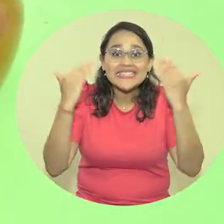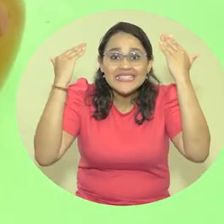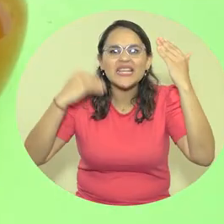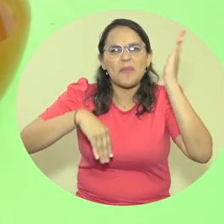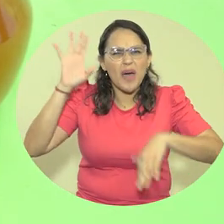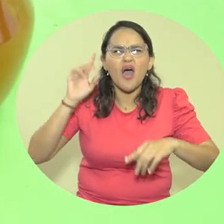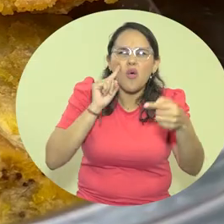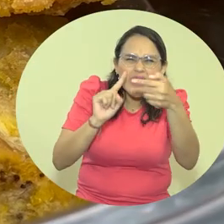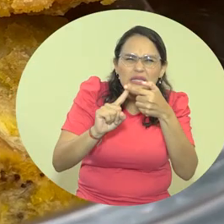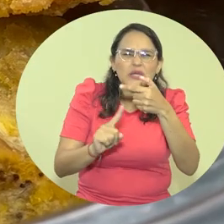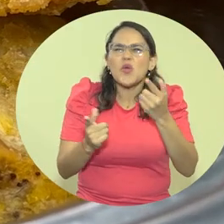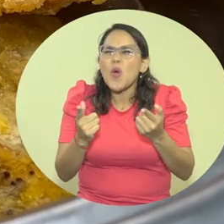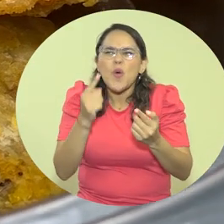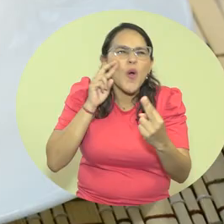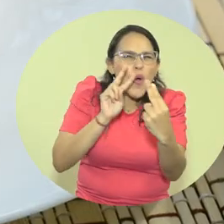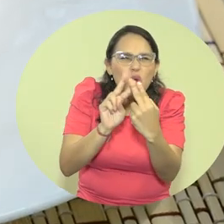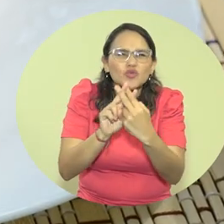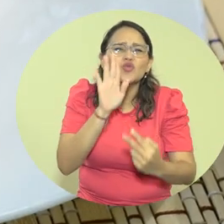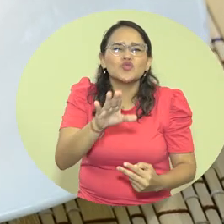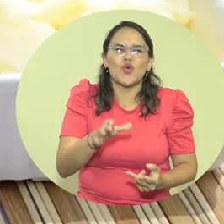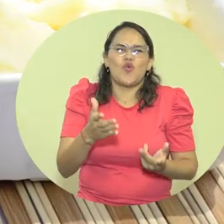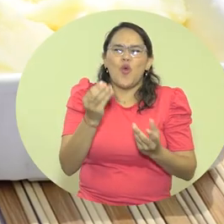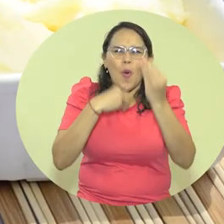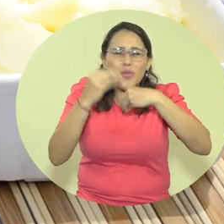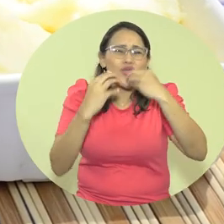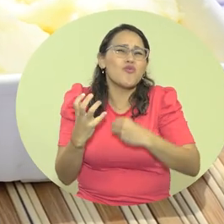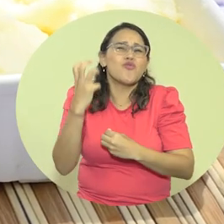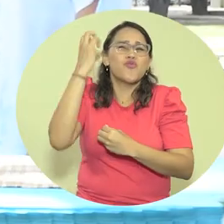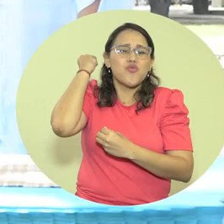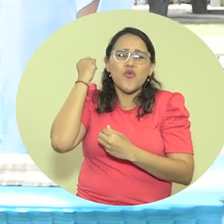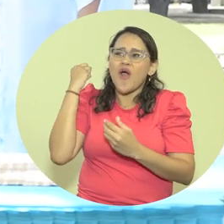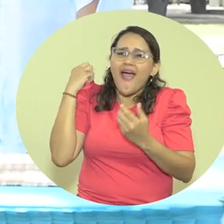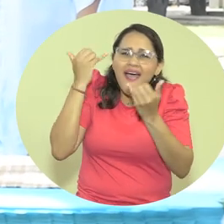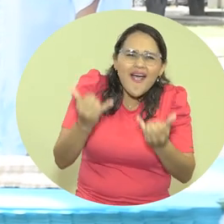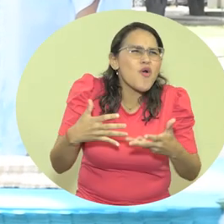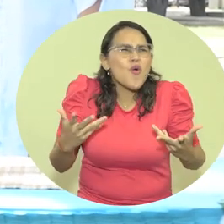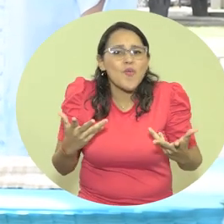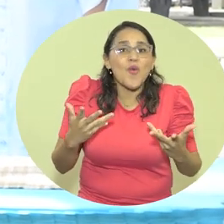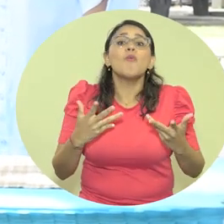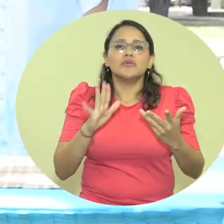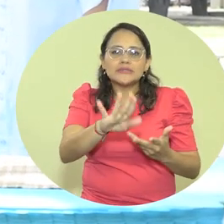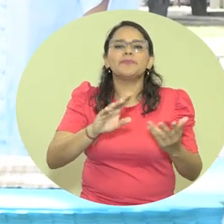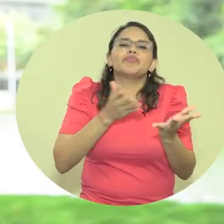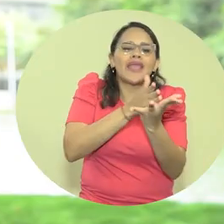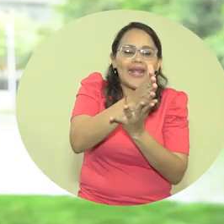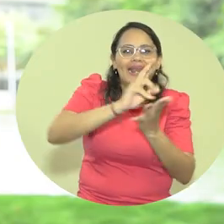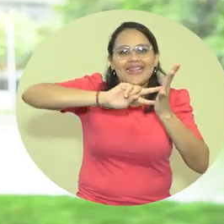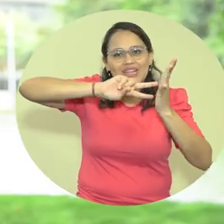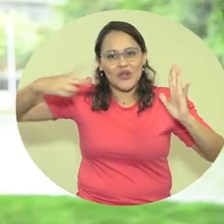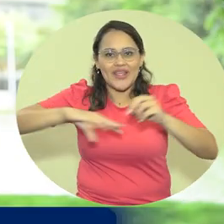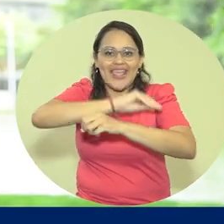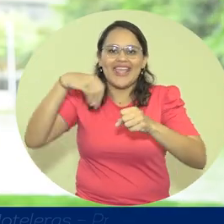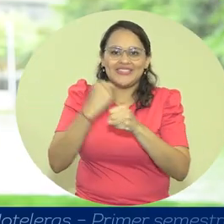Festival de Bebidas Tradicionales, Ancestrales y Artesanales, organizado por estudiantes del Programa de Tecnología en Gestión Hotelera y Turística. Un trabajo